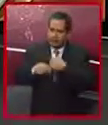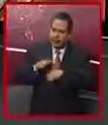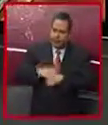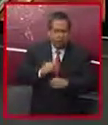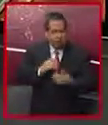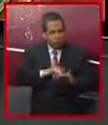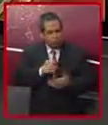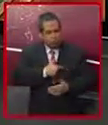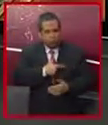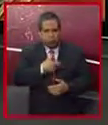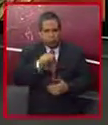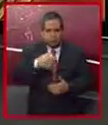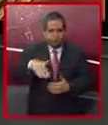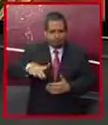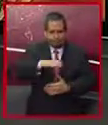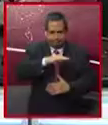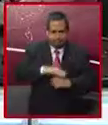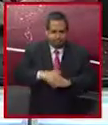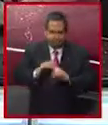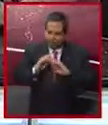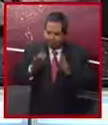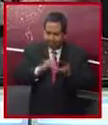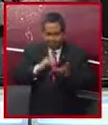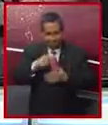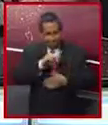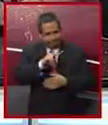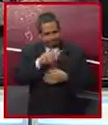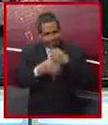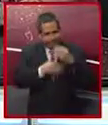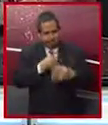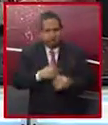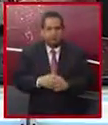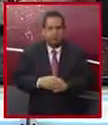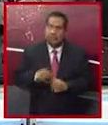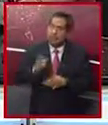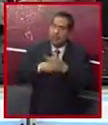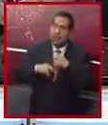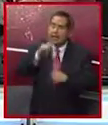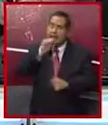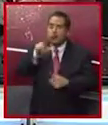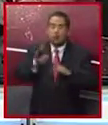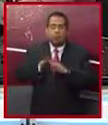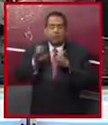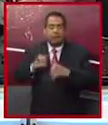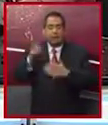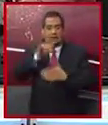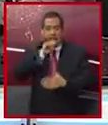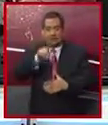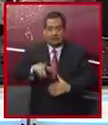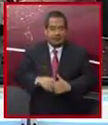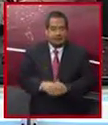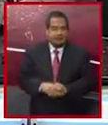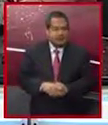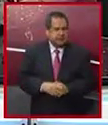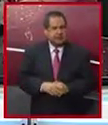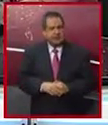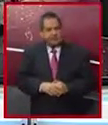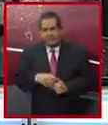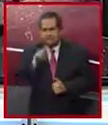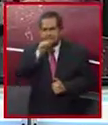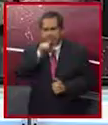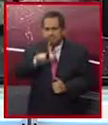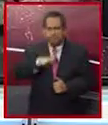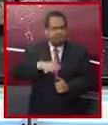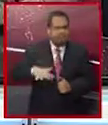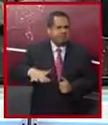Muchos saludos a todo el auditorio y por supuesto gracias al canal del Congreso también. Usted viene de Jalisco, ¿cómo están las cosas por allá? Pues digo, Jalisco es una